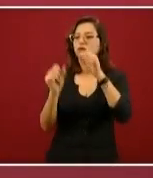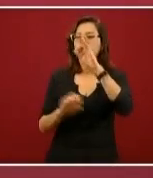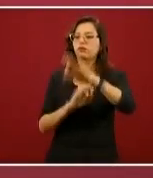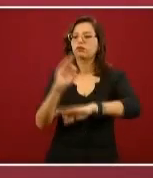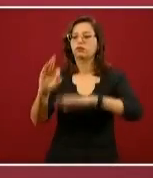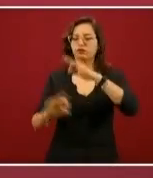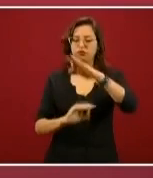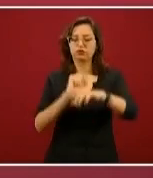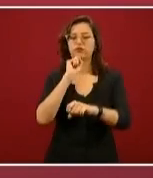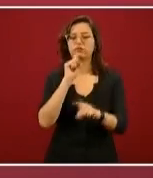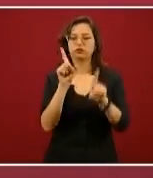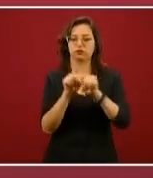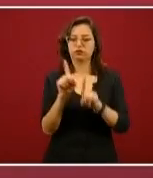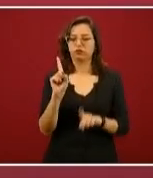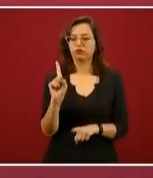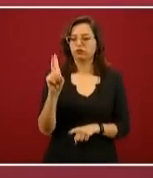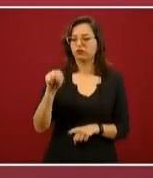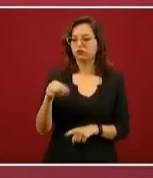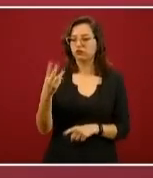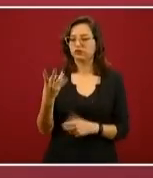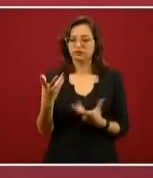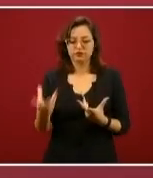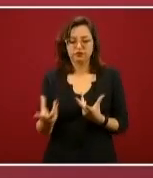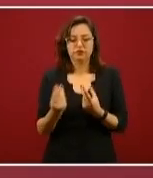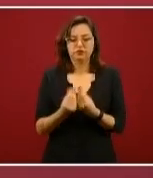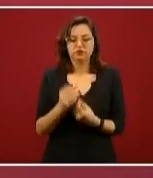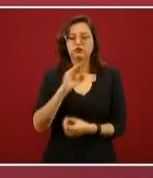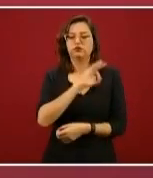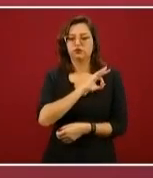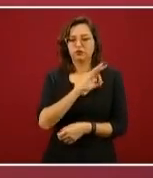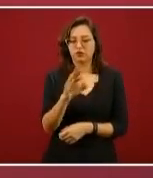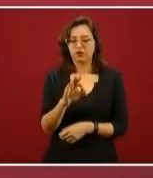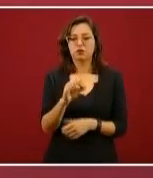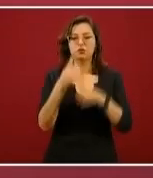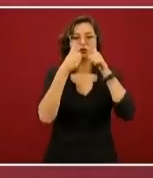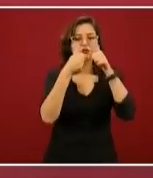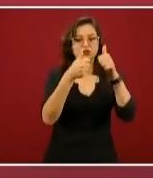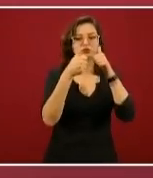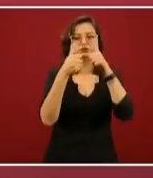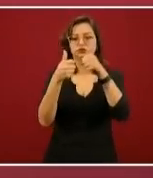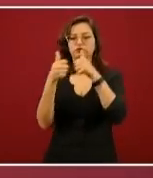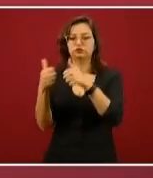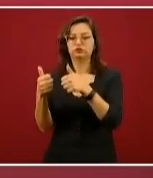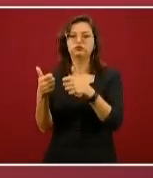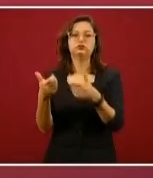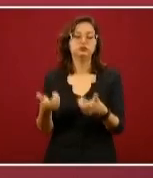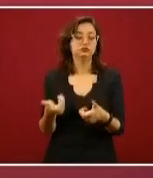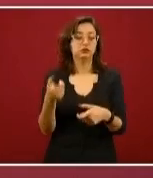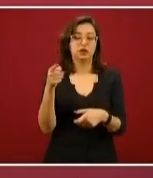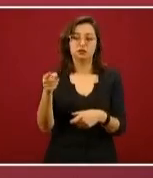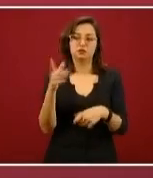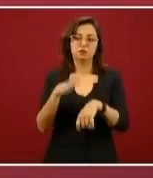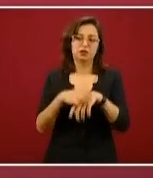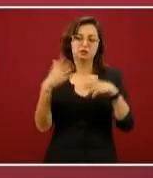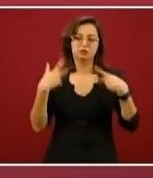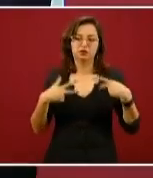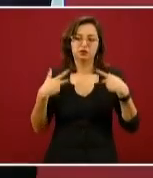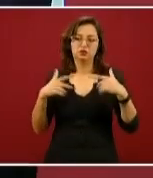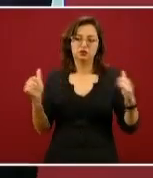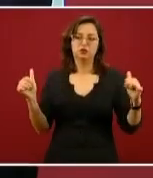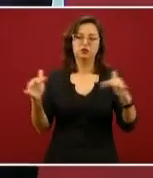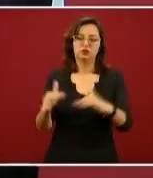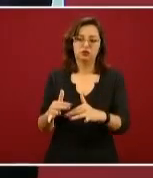estamos incorporando en el plan porque es las partes donde tendremos o tenemos mayor concentración de